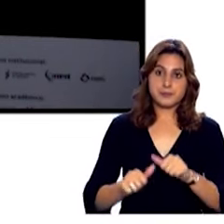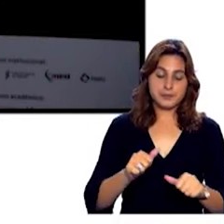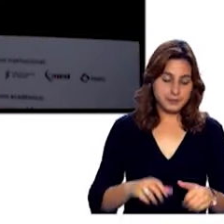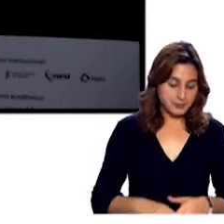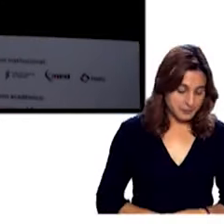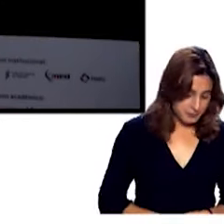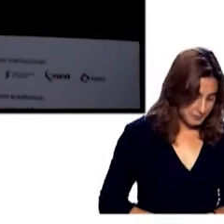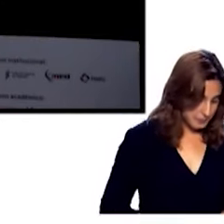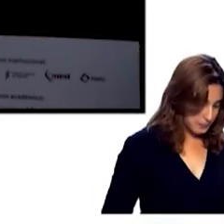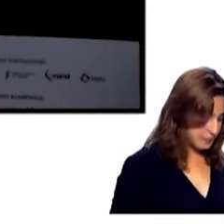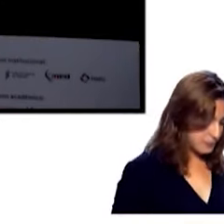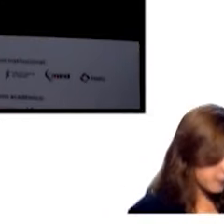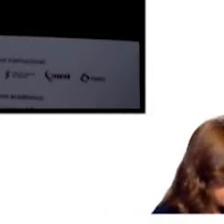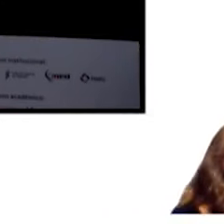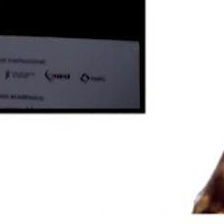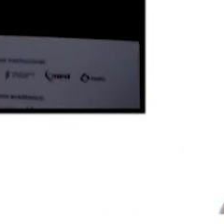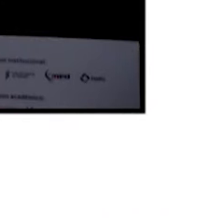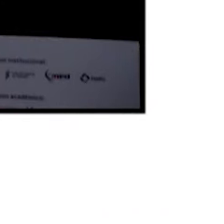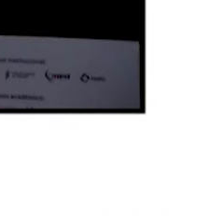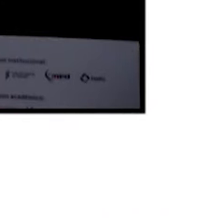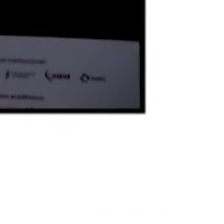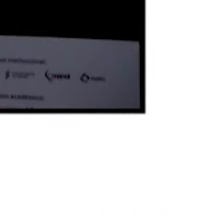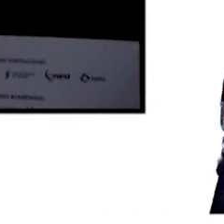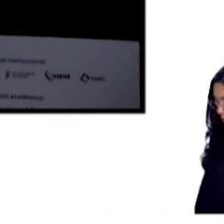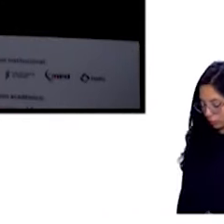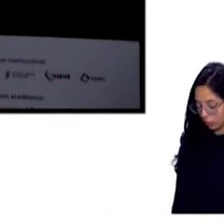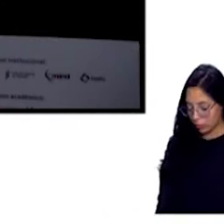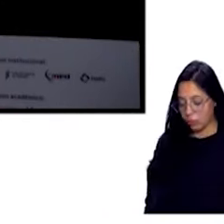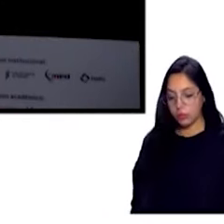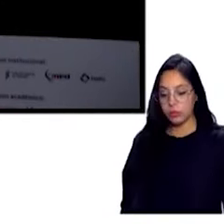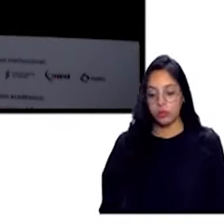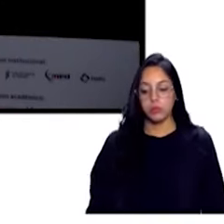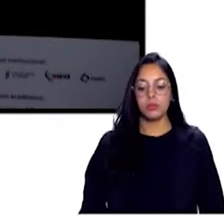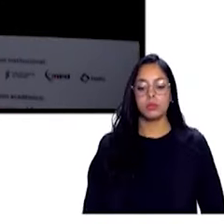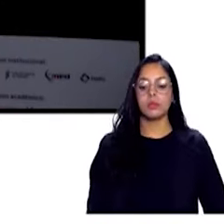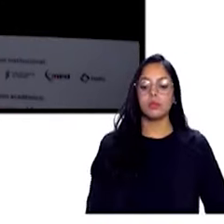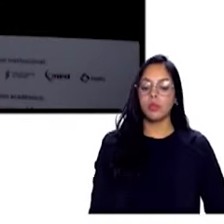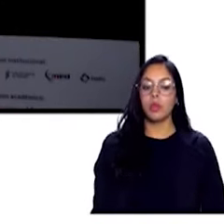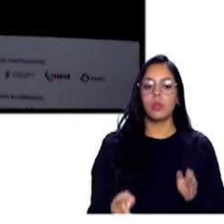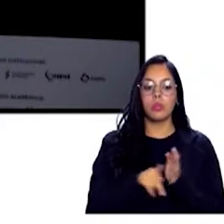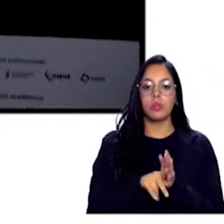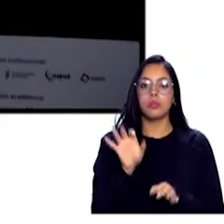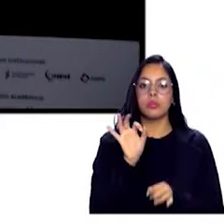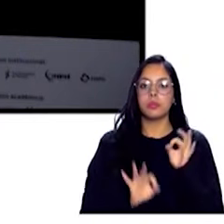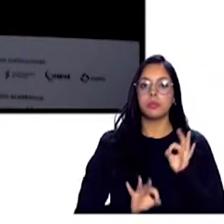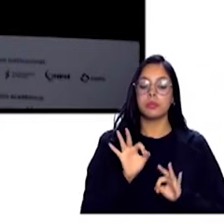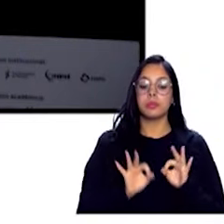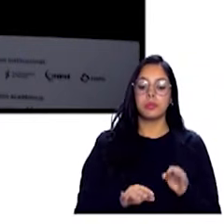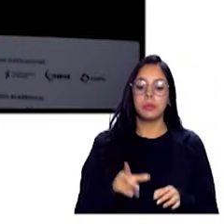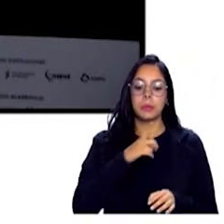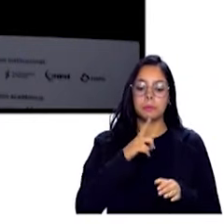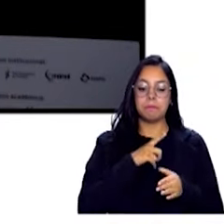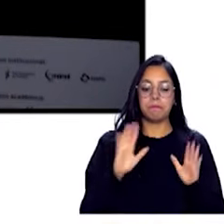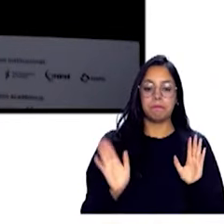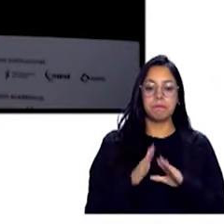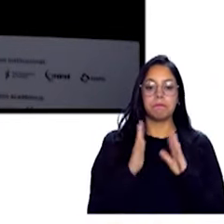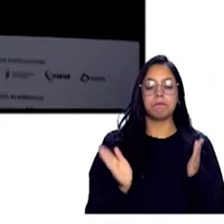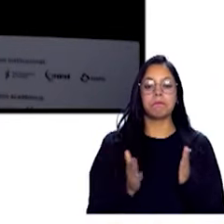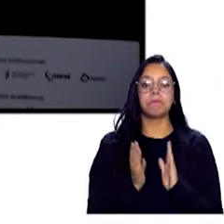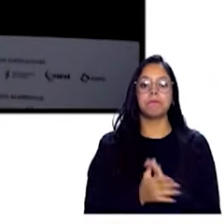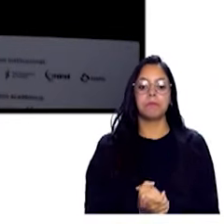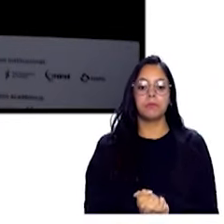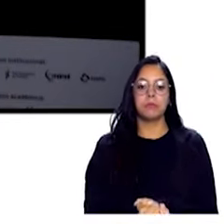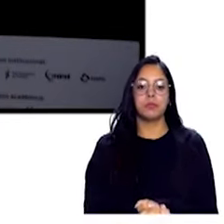espaa exige que todas resoluciones judiciales Sean motivad Pero proceso deber es secreto a mi